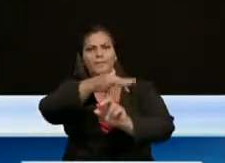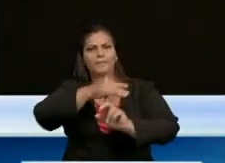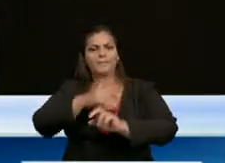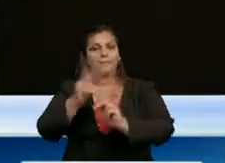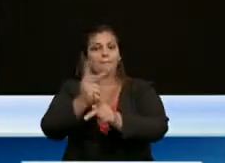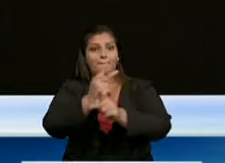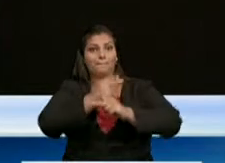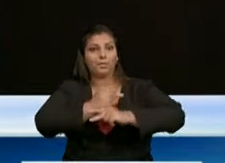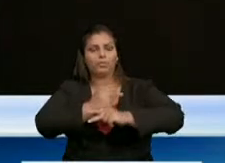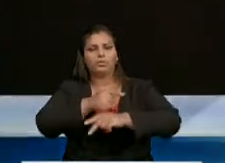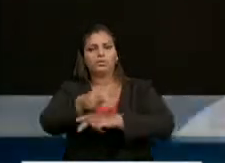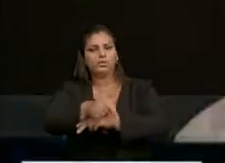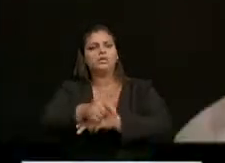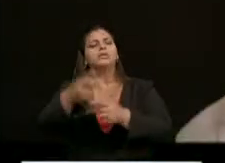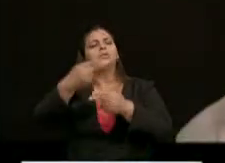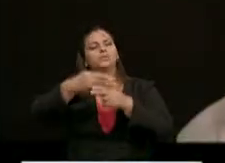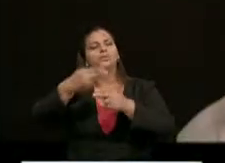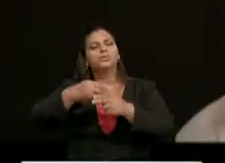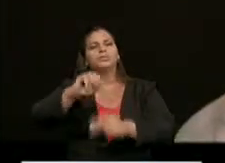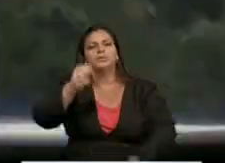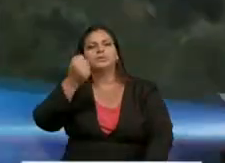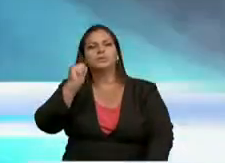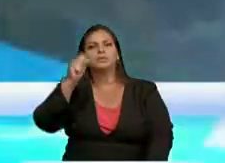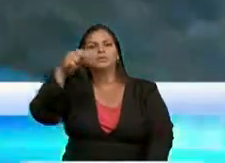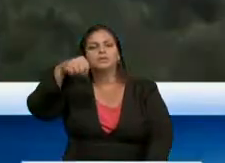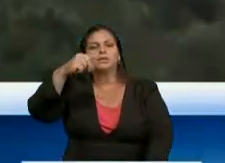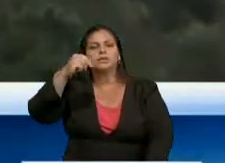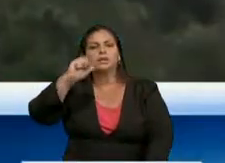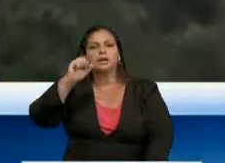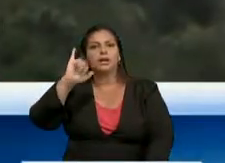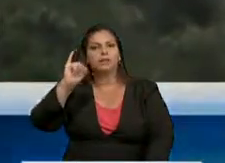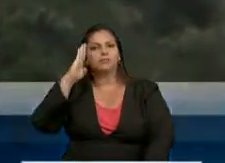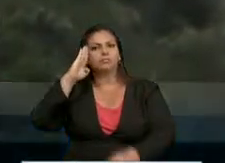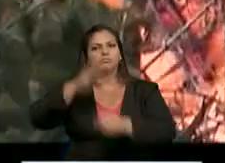Producción Fauna Chimborazo y Parque Nacional Sangay para contrarrestar este incendio. Lo que